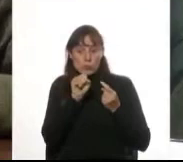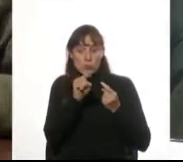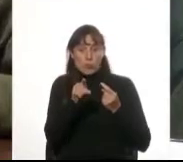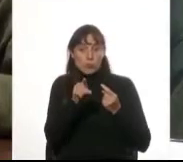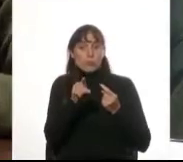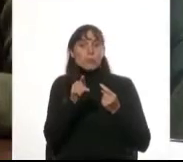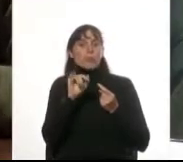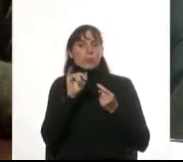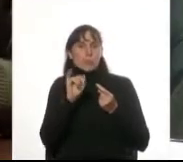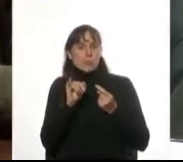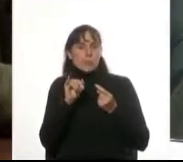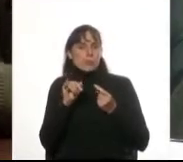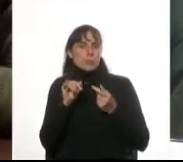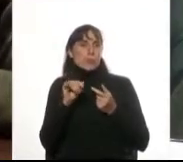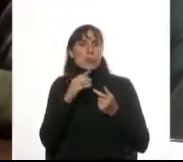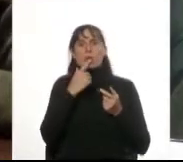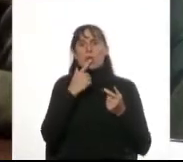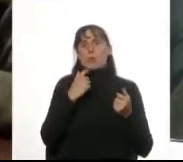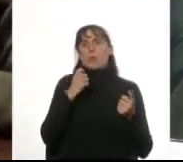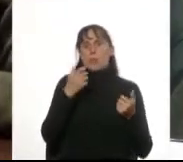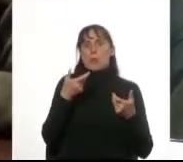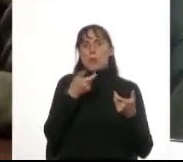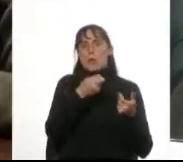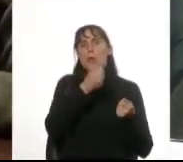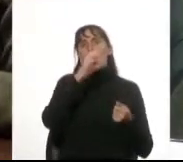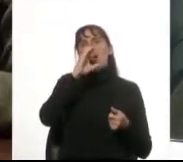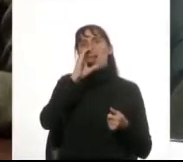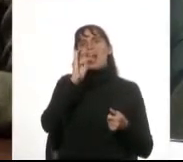partidos la decoraron, como Echegoyen, etc.